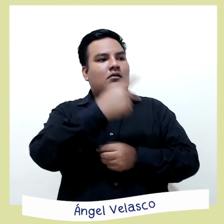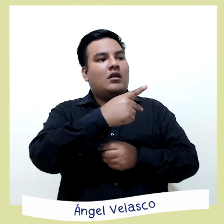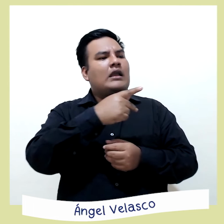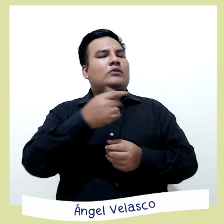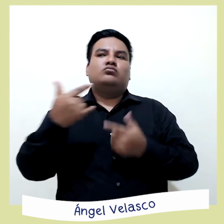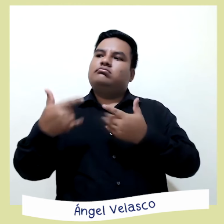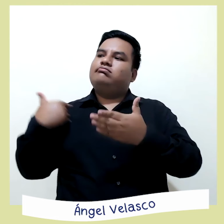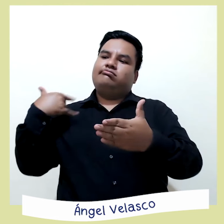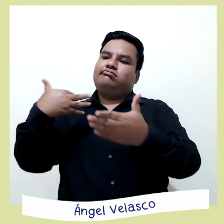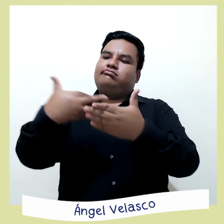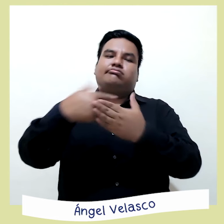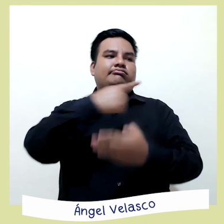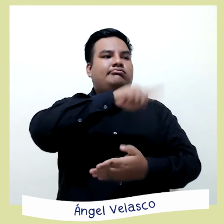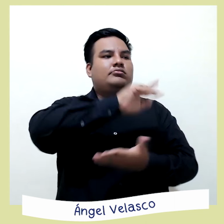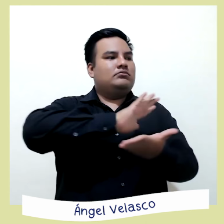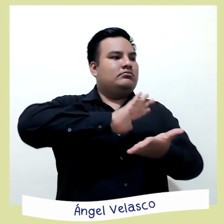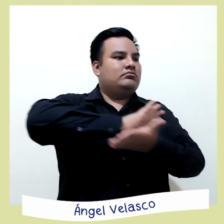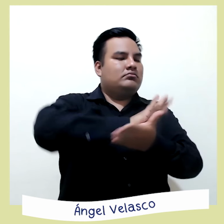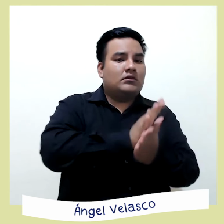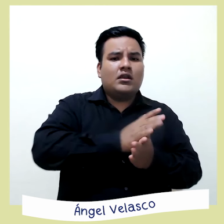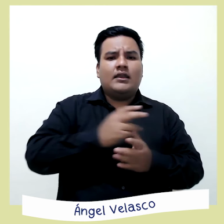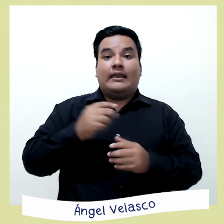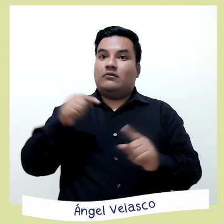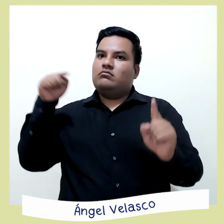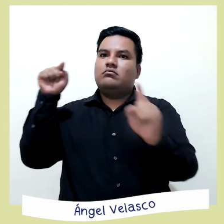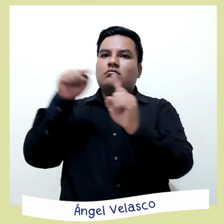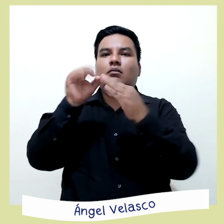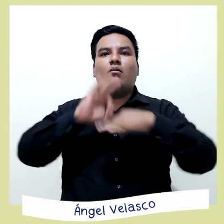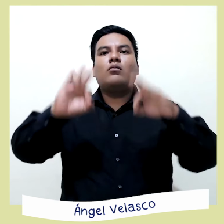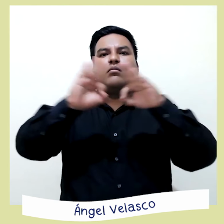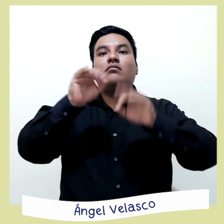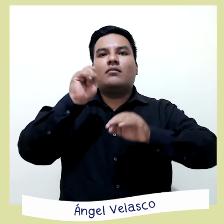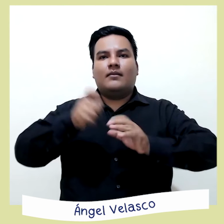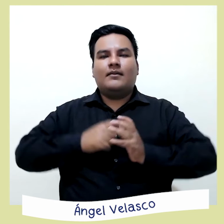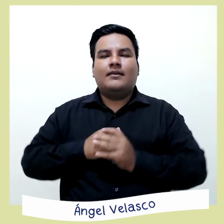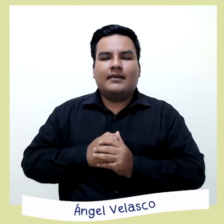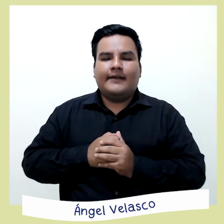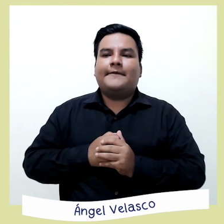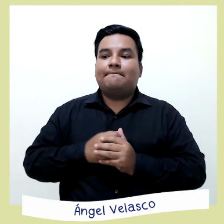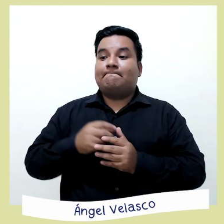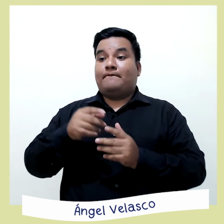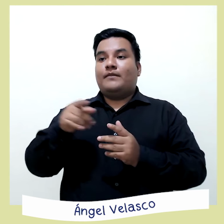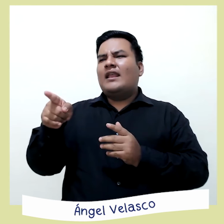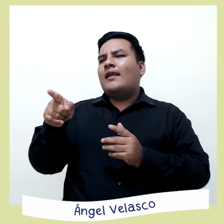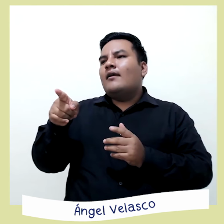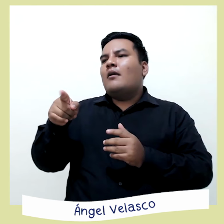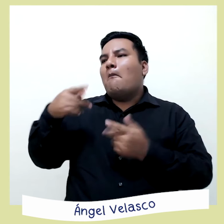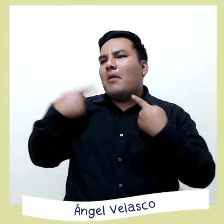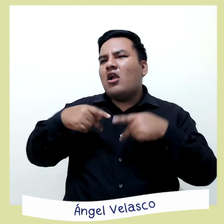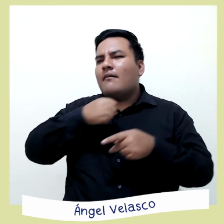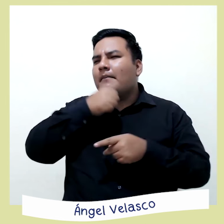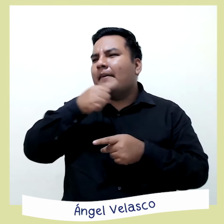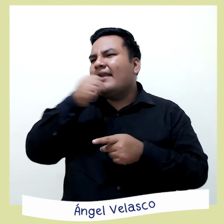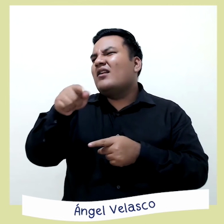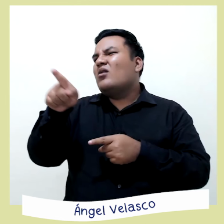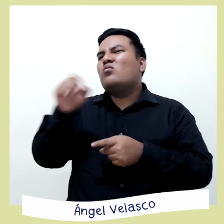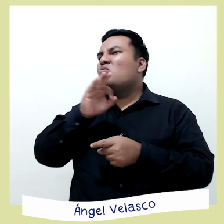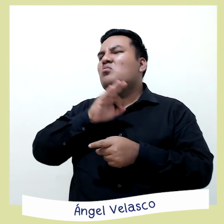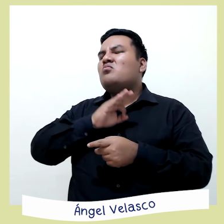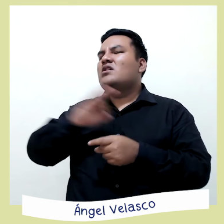más justas y respetuosas para este grupo históricamente discriminado. Es central modificar la tendencia